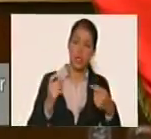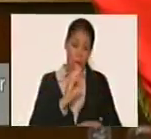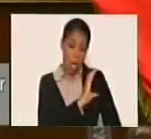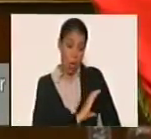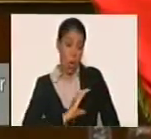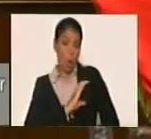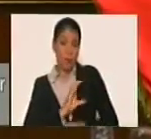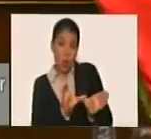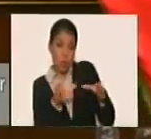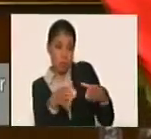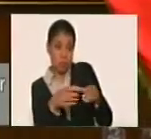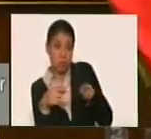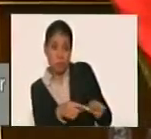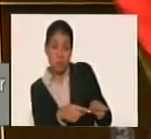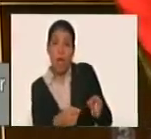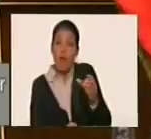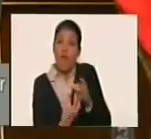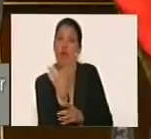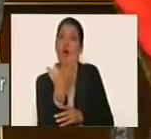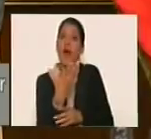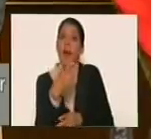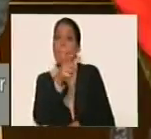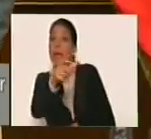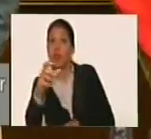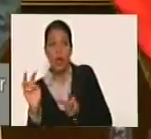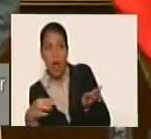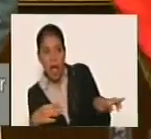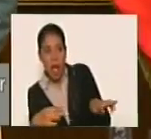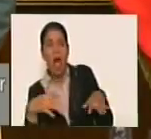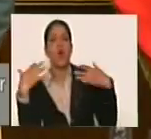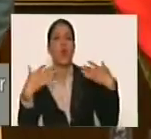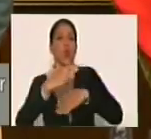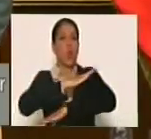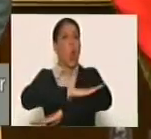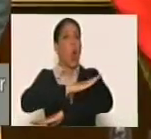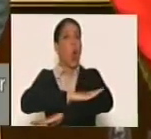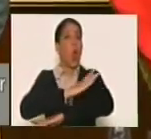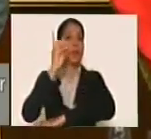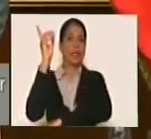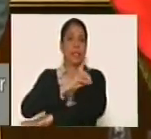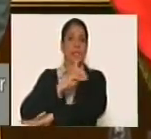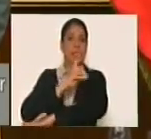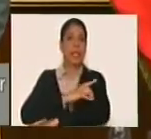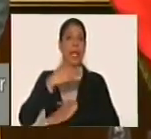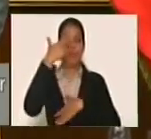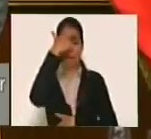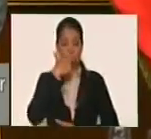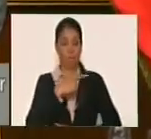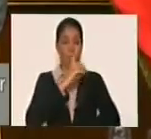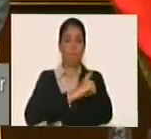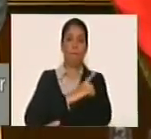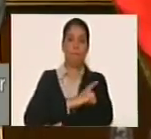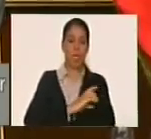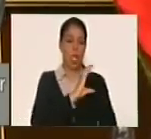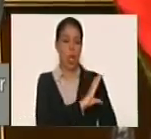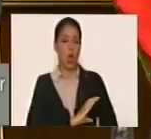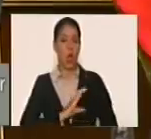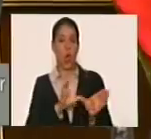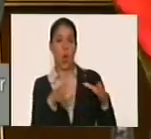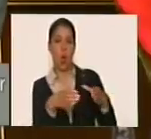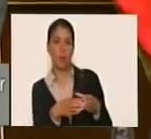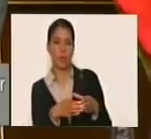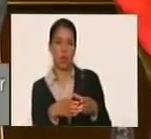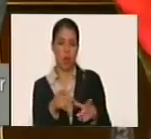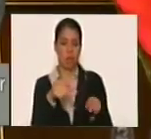la comisión, la gente tendrá, sabe a qué atenerse, porque hay una comisión que está funcionando, que está observando, que está